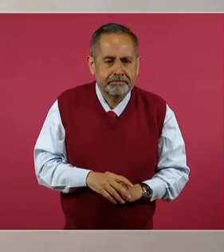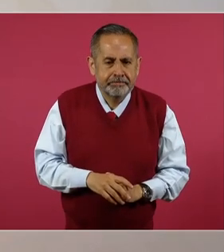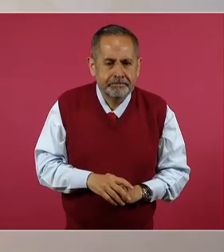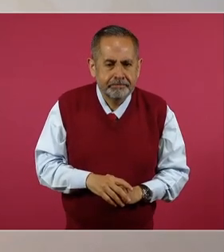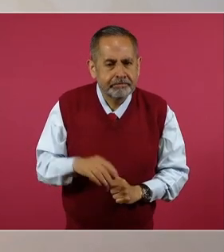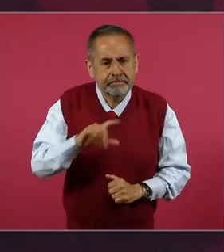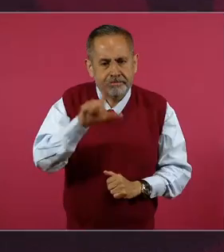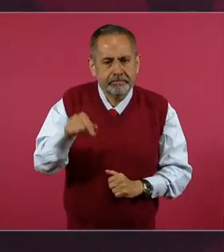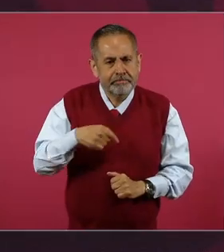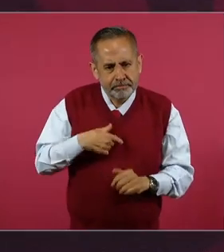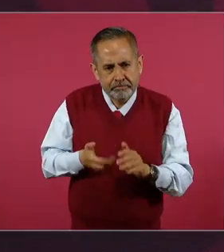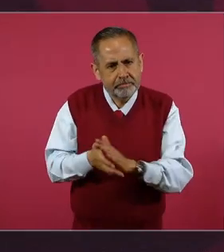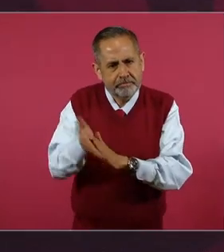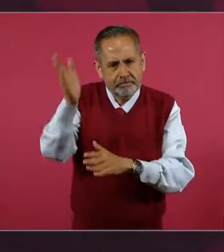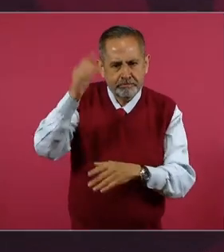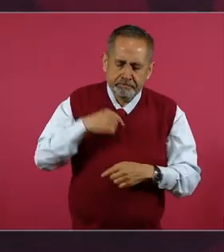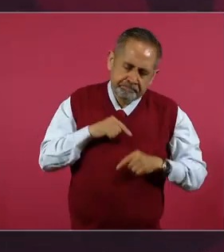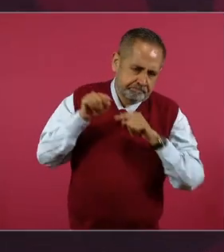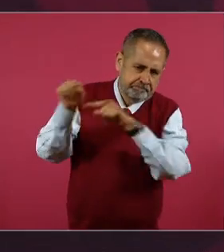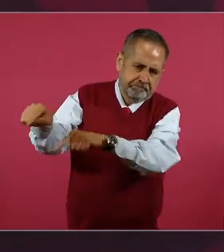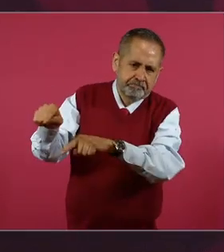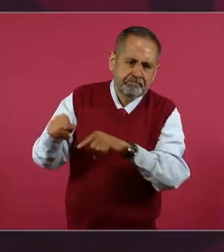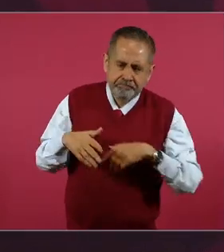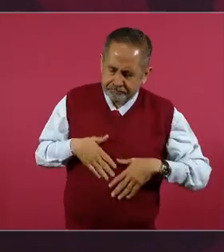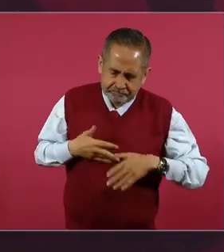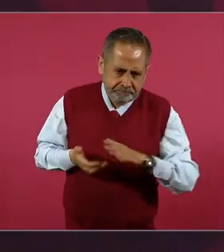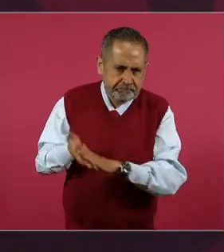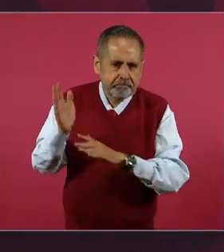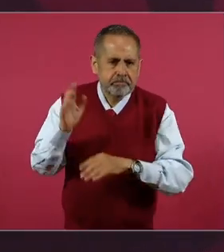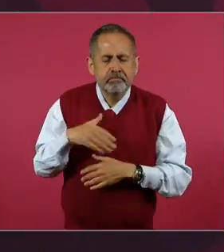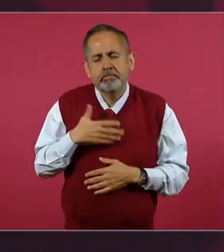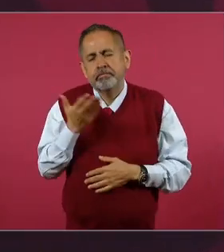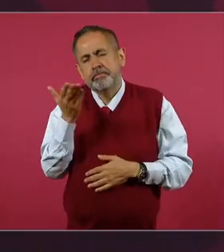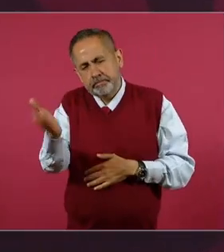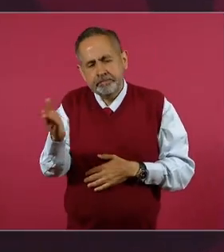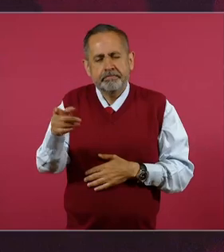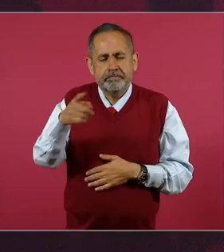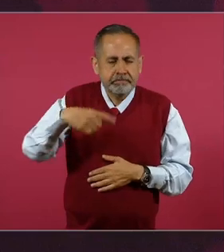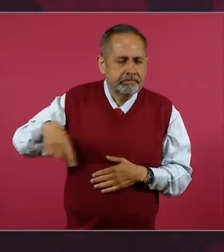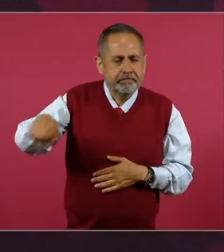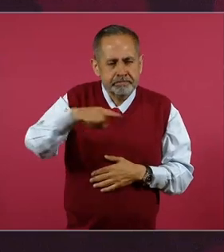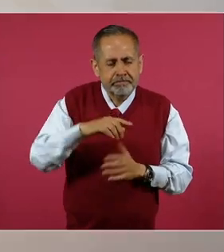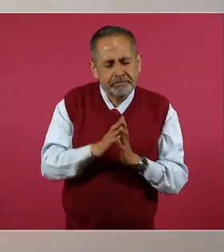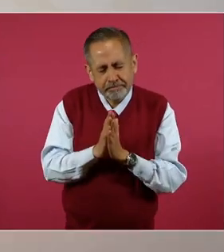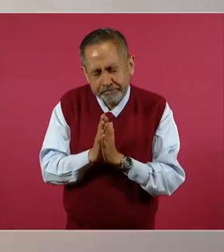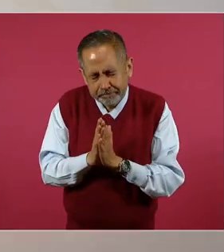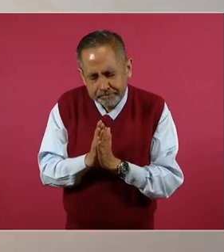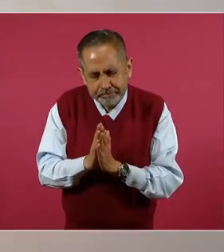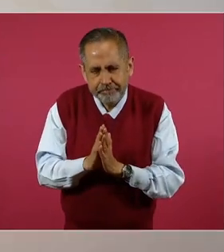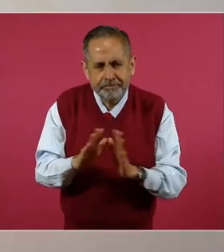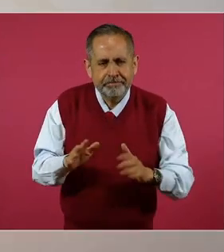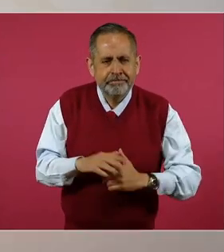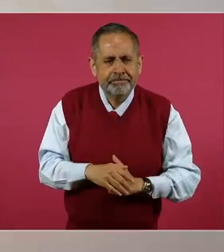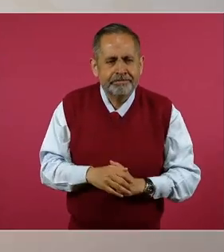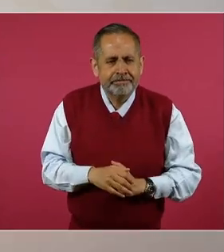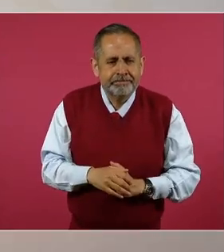y luego me voy a ir allá. Entonces, pedirles pues que